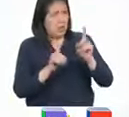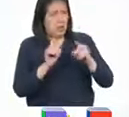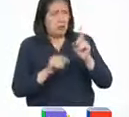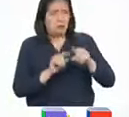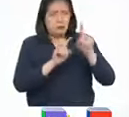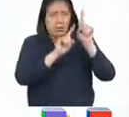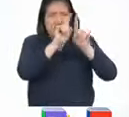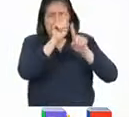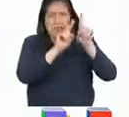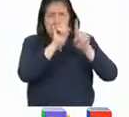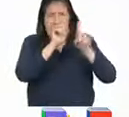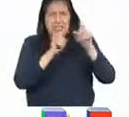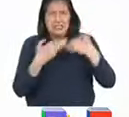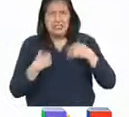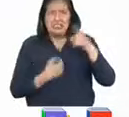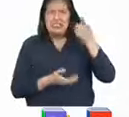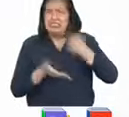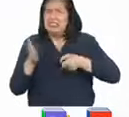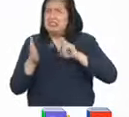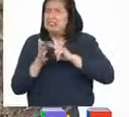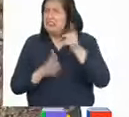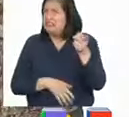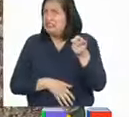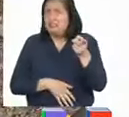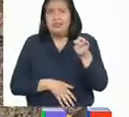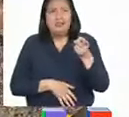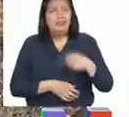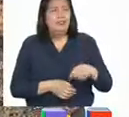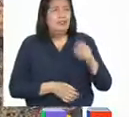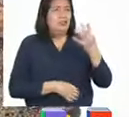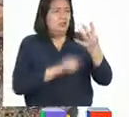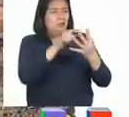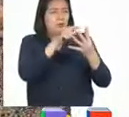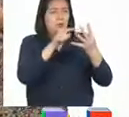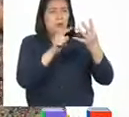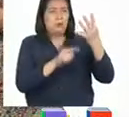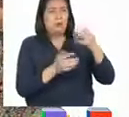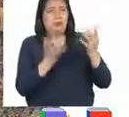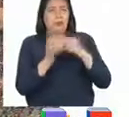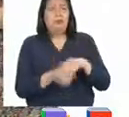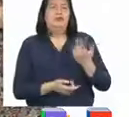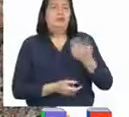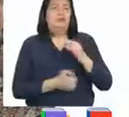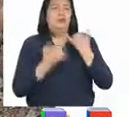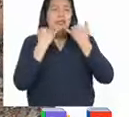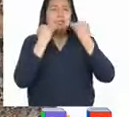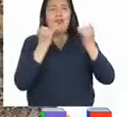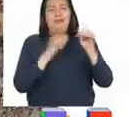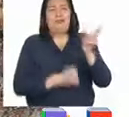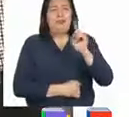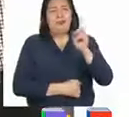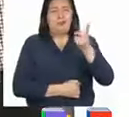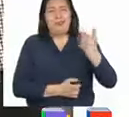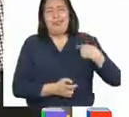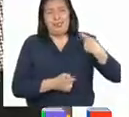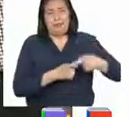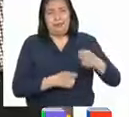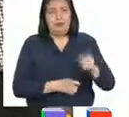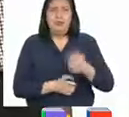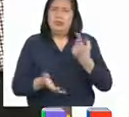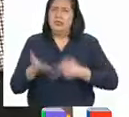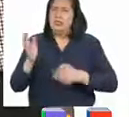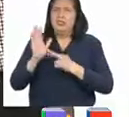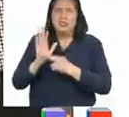tienen una estrellita. ¿Qué significa eso? Son los 4 estudiantes cuya lengua materna no es el castellano. ¿Y